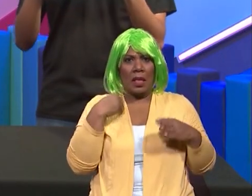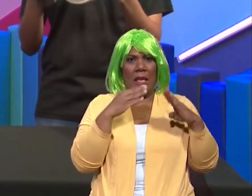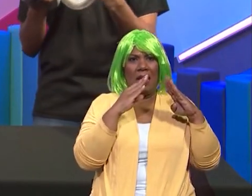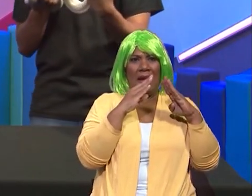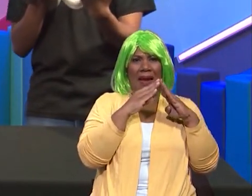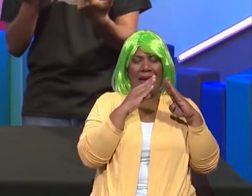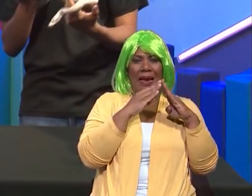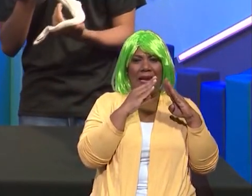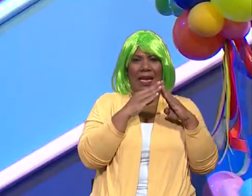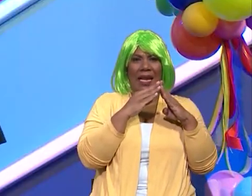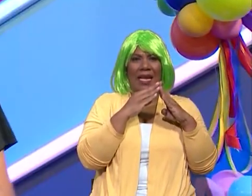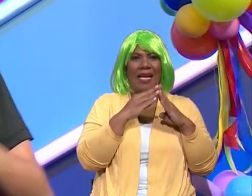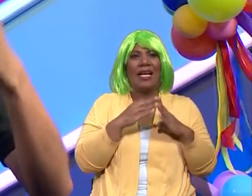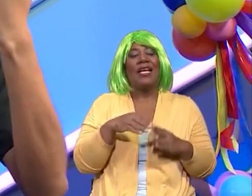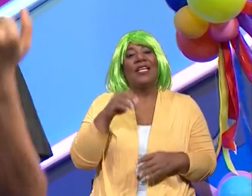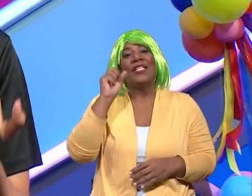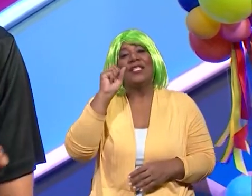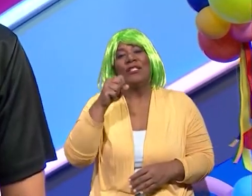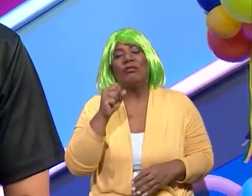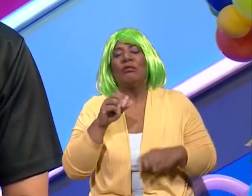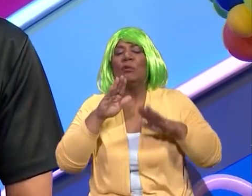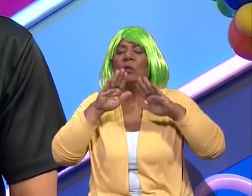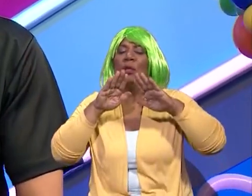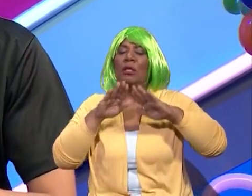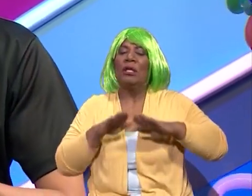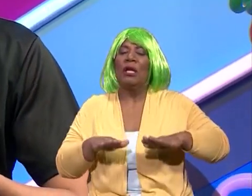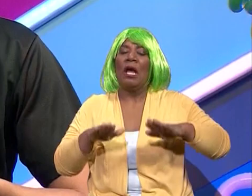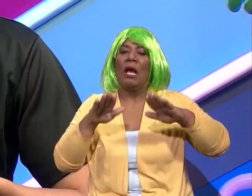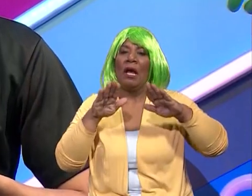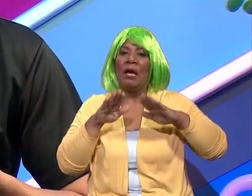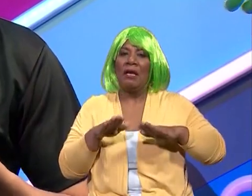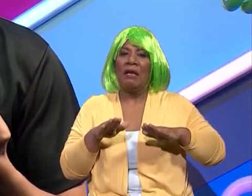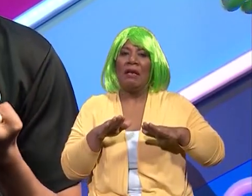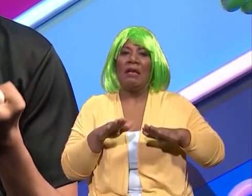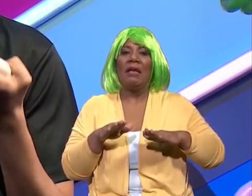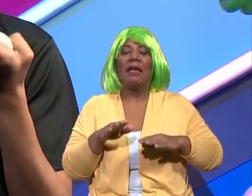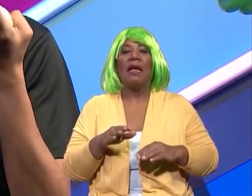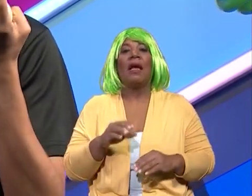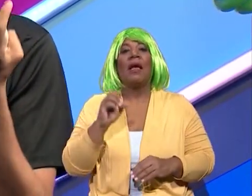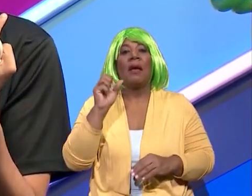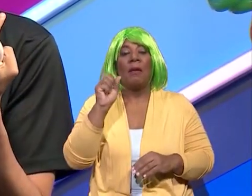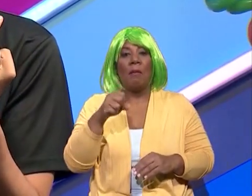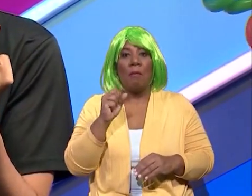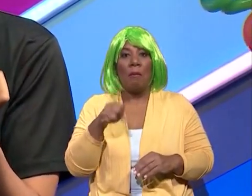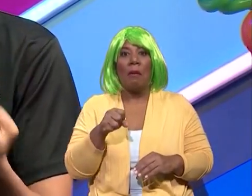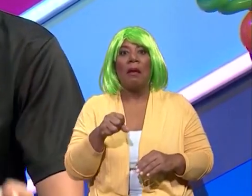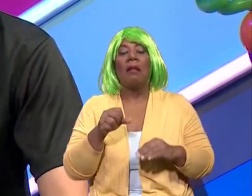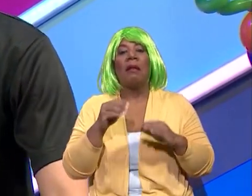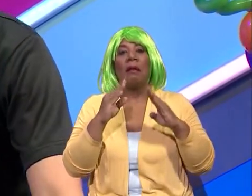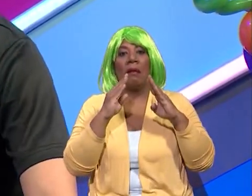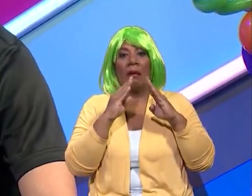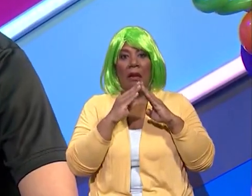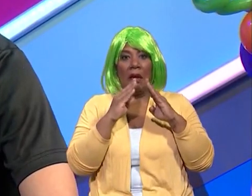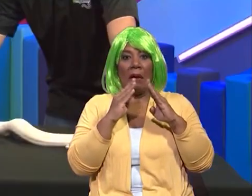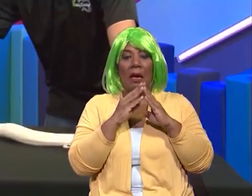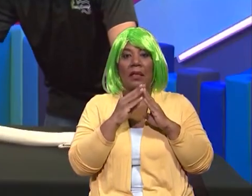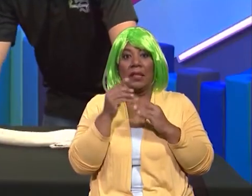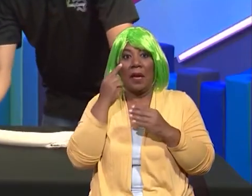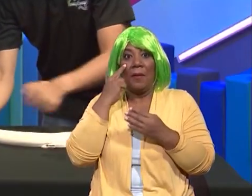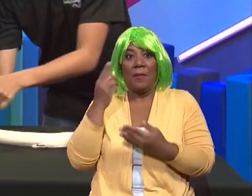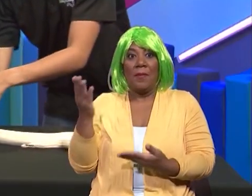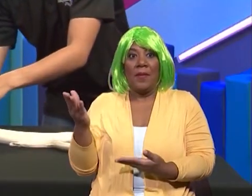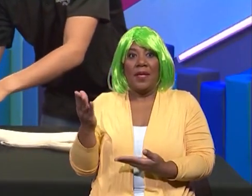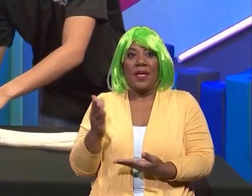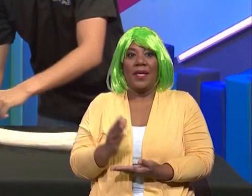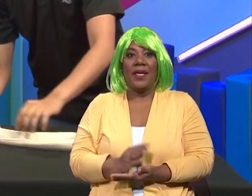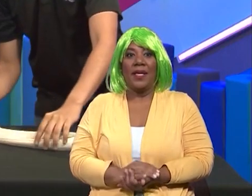lo mejor. Este tipo de serpientes son tranquilas, no suelen ser agresivas. Es una de las especies más tranquilas. Ponla aquí, ¿vale? Del